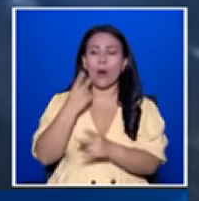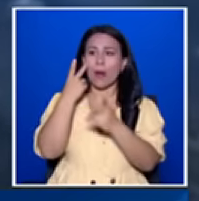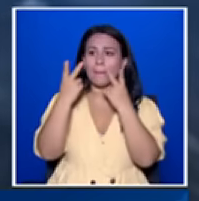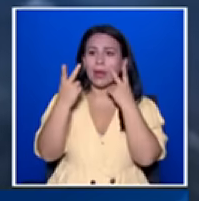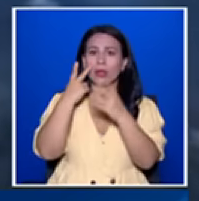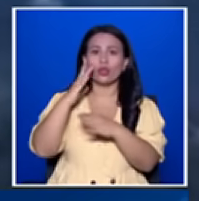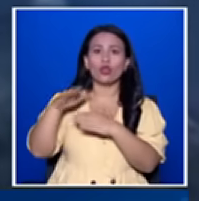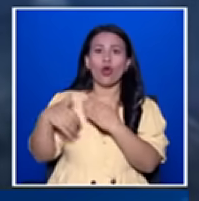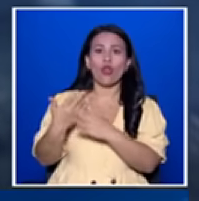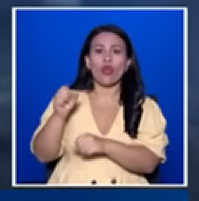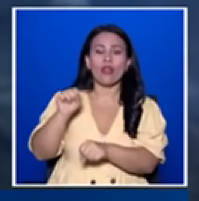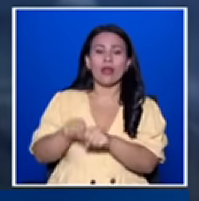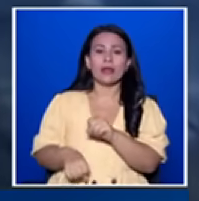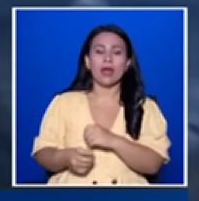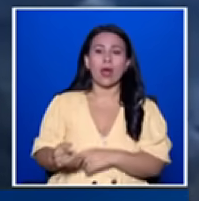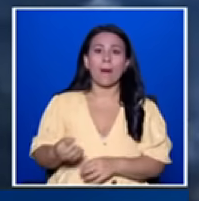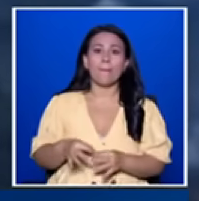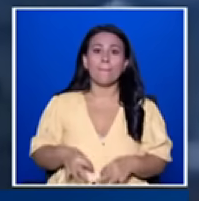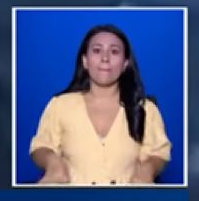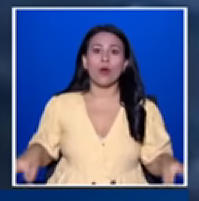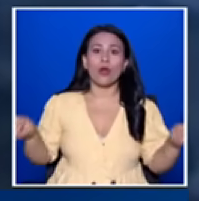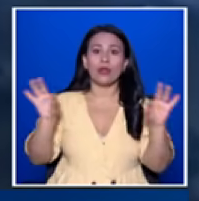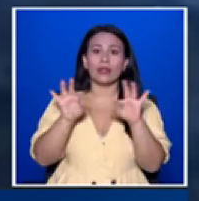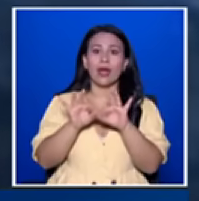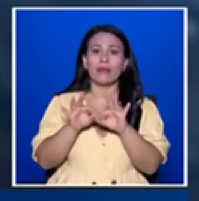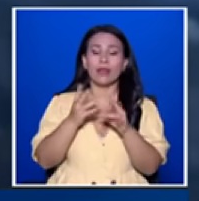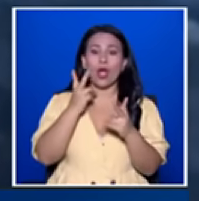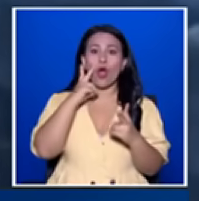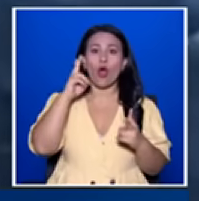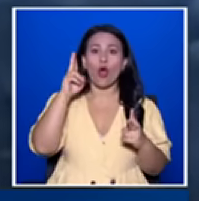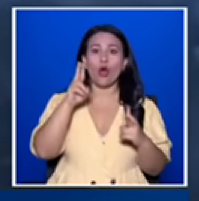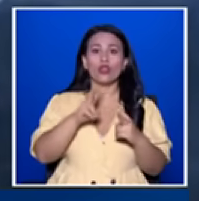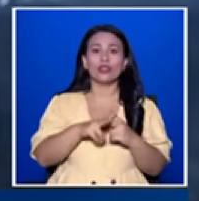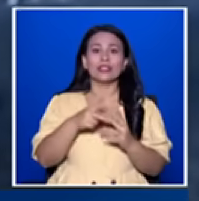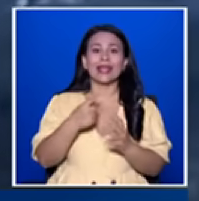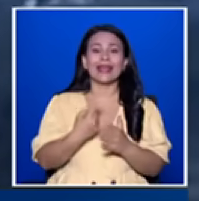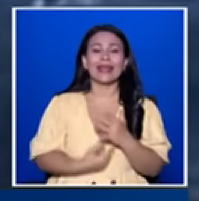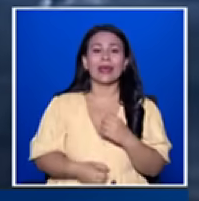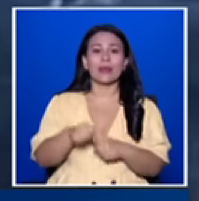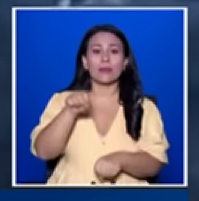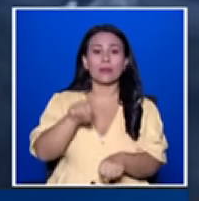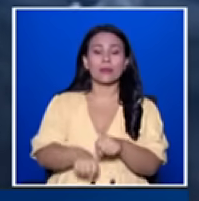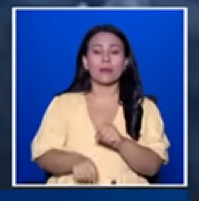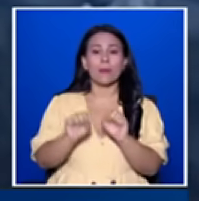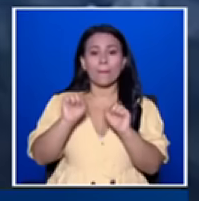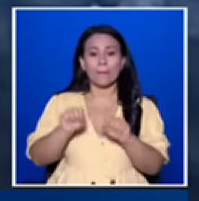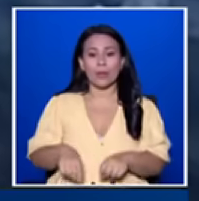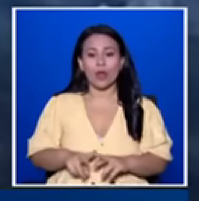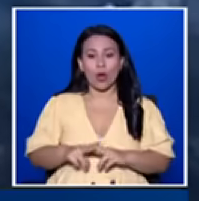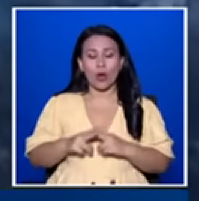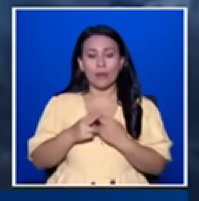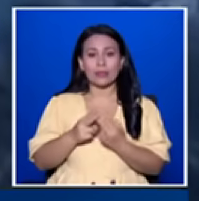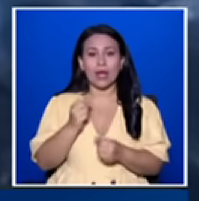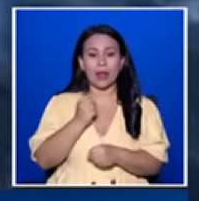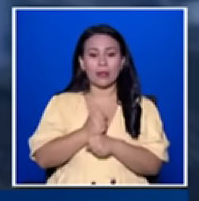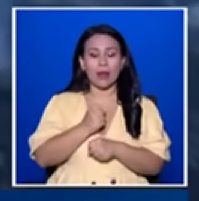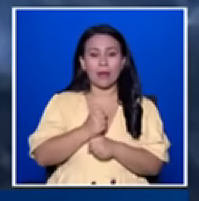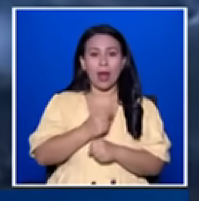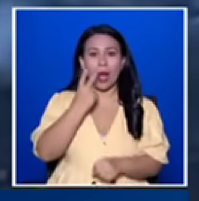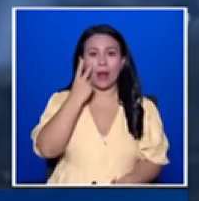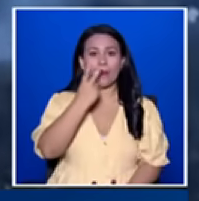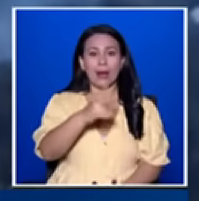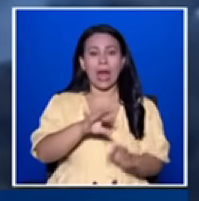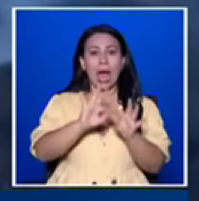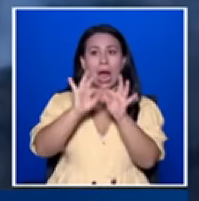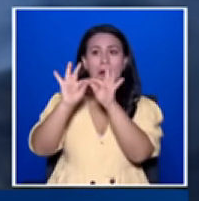totalmente destruidas. Y es por ello que es importante que reconozcamos el daño y podamos empezar como seres humanos a tratar de